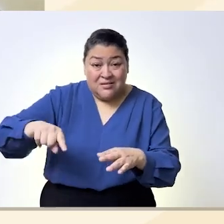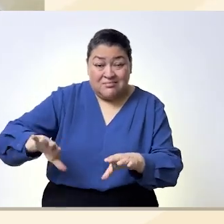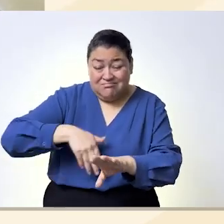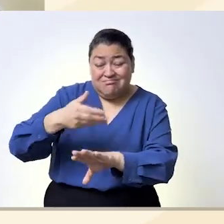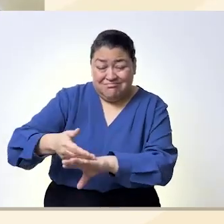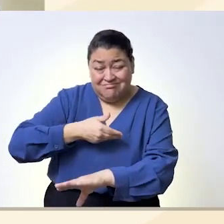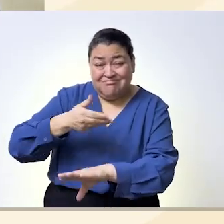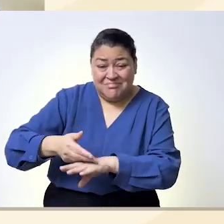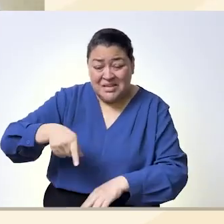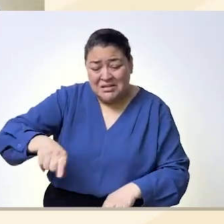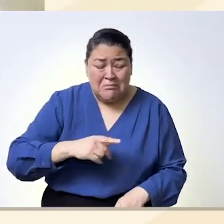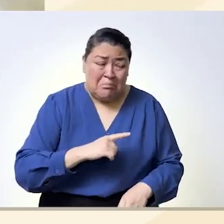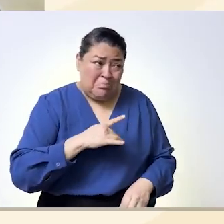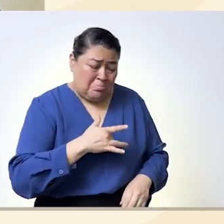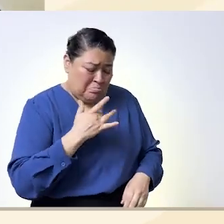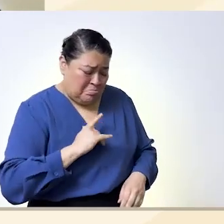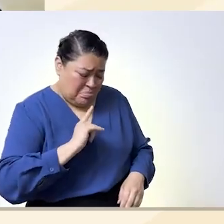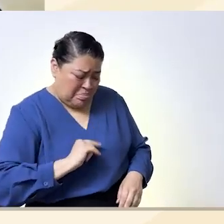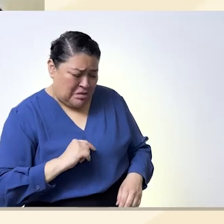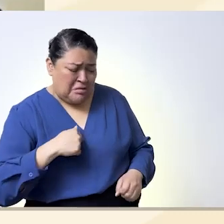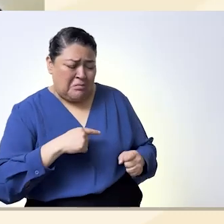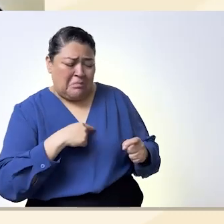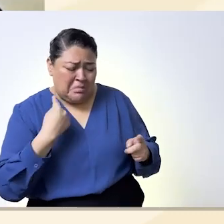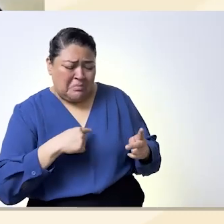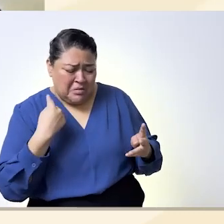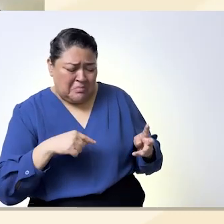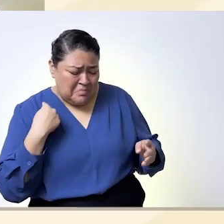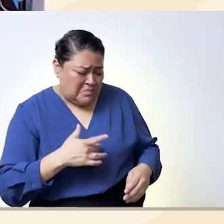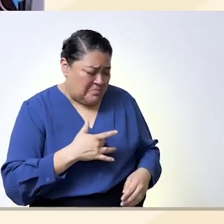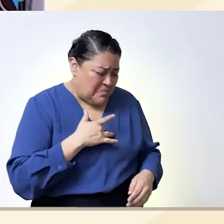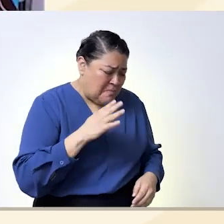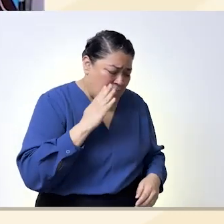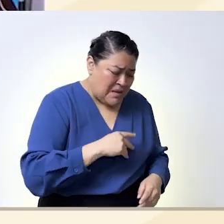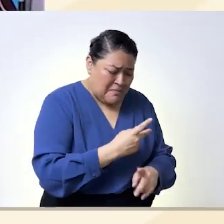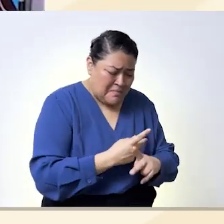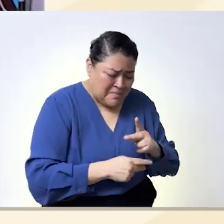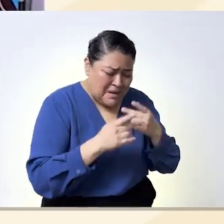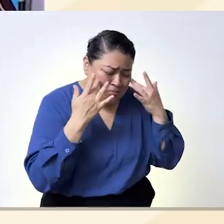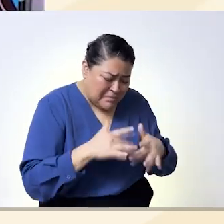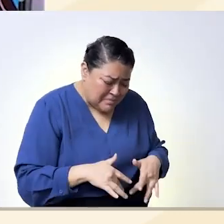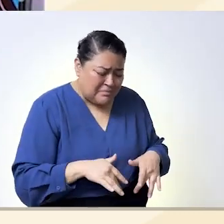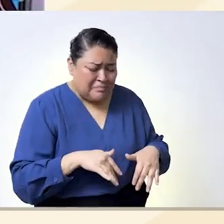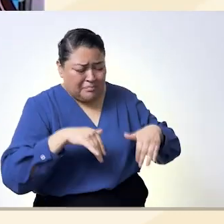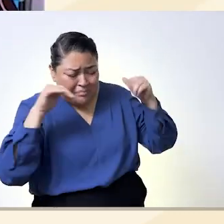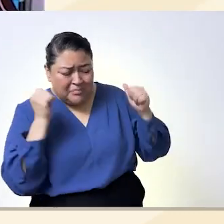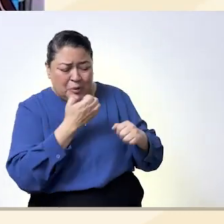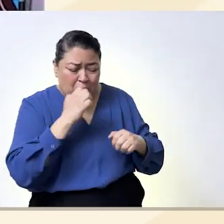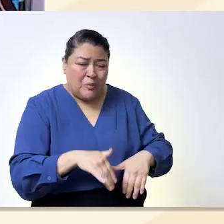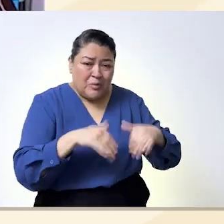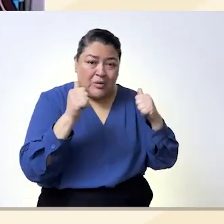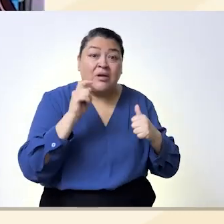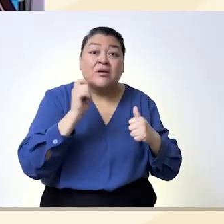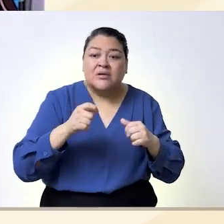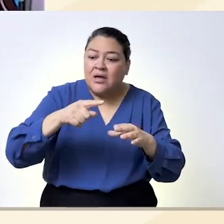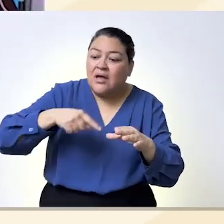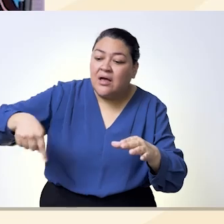que se van a todos los extraordinarios, que no terminan la prepa, que desertan, que etcétera, etcétera, es banda neurodivergente que nunca tuvo una